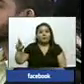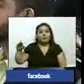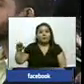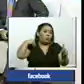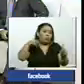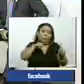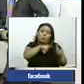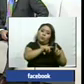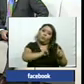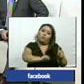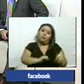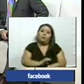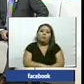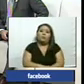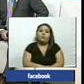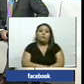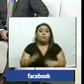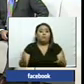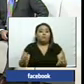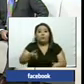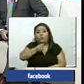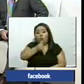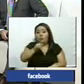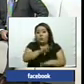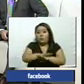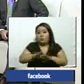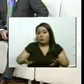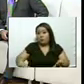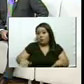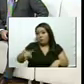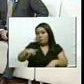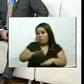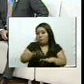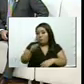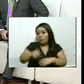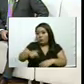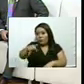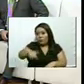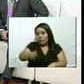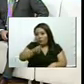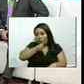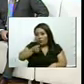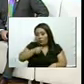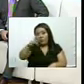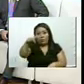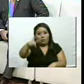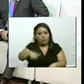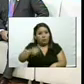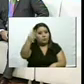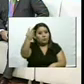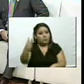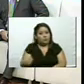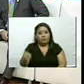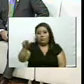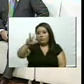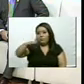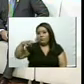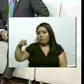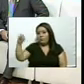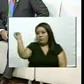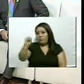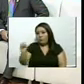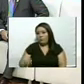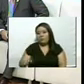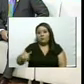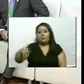Marcela Rivera. Bien, y con esa información nosotros estamos poniendo punto final a la entrega informativa correspondiente a ese 30